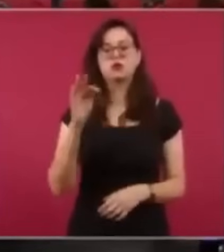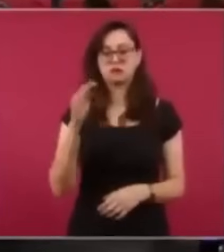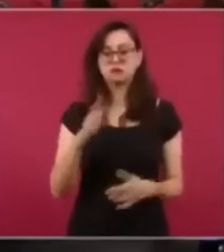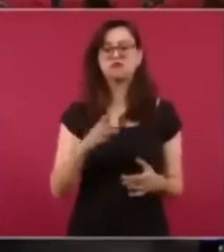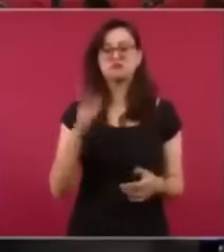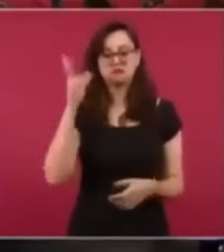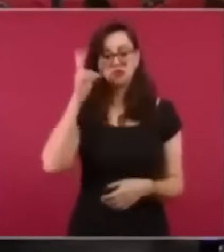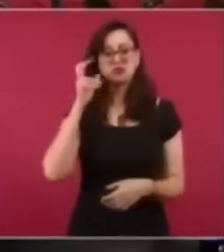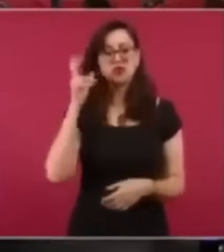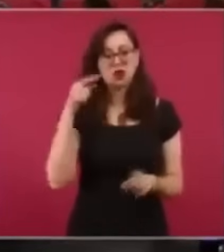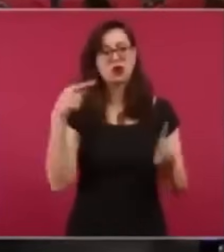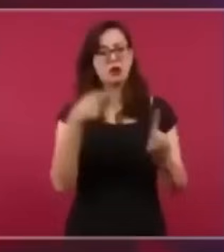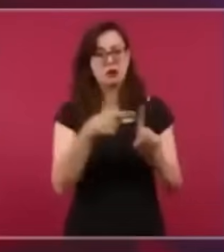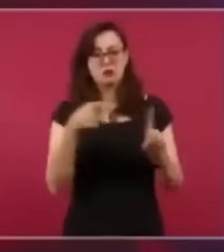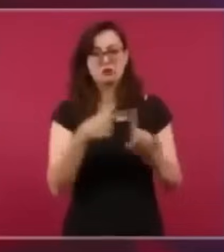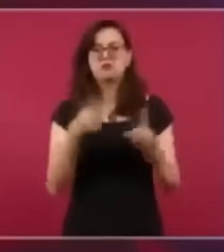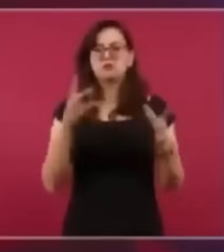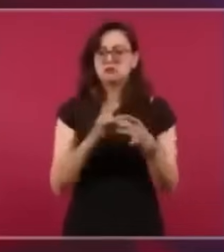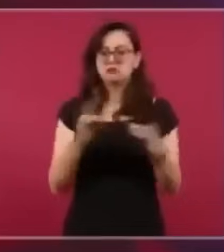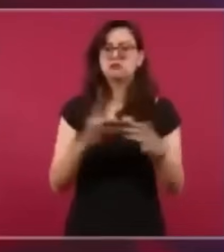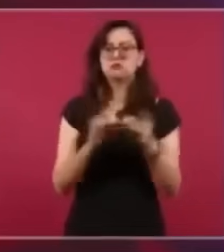mucho profesionalismo,